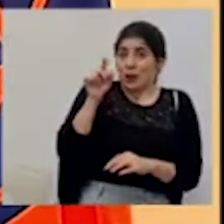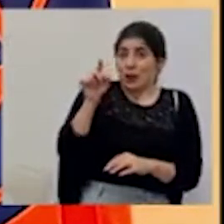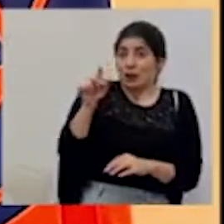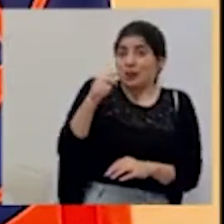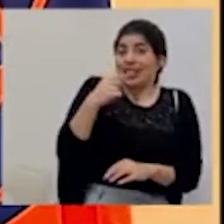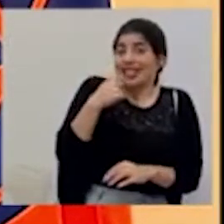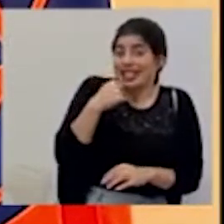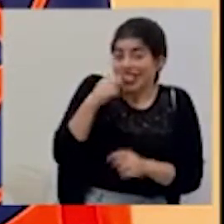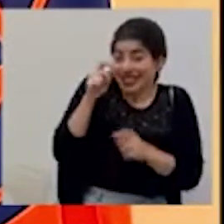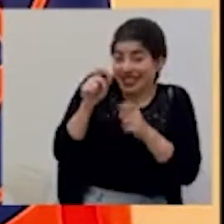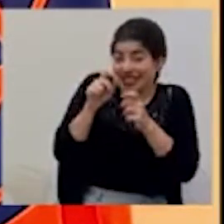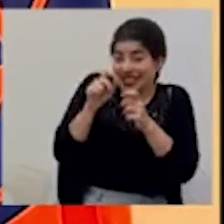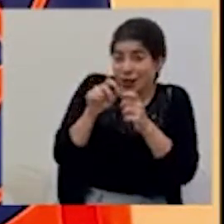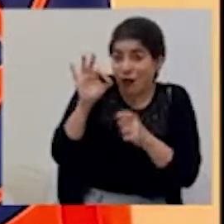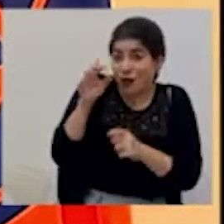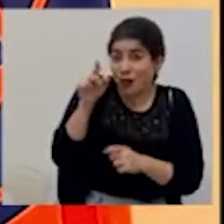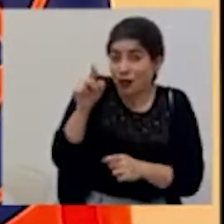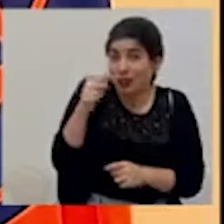planteando,